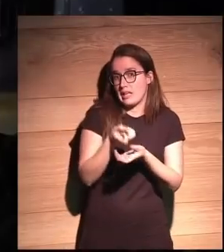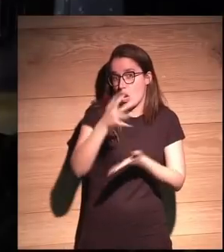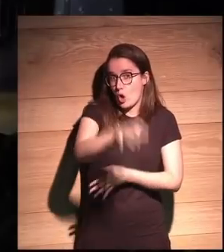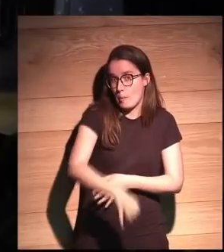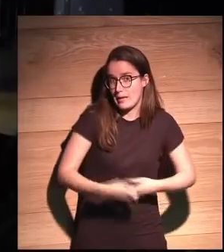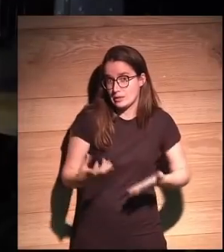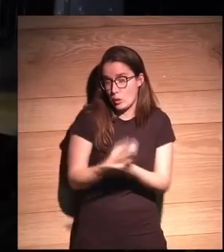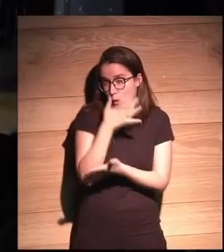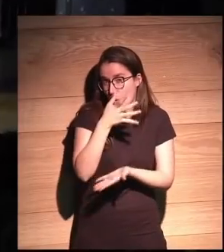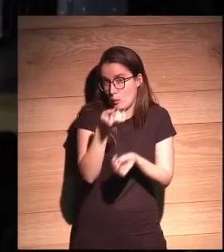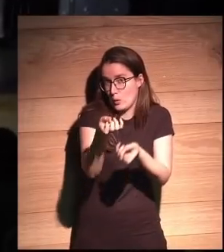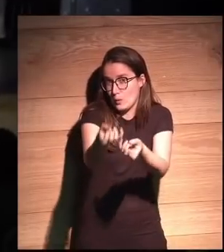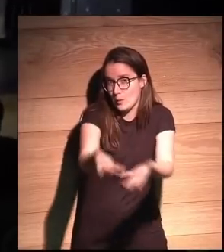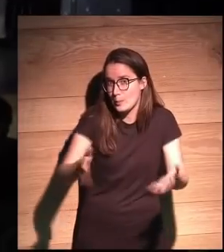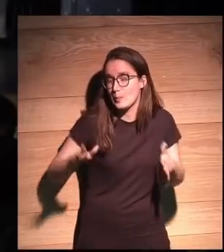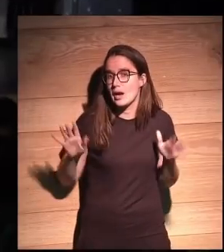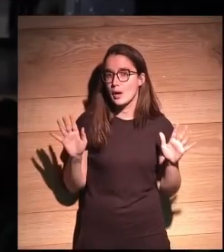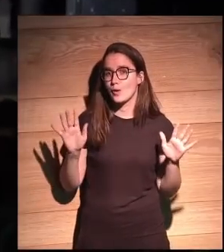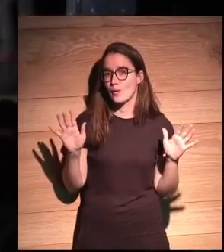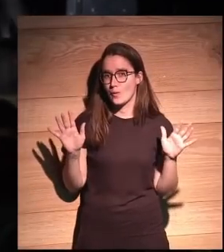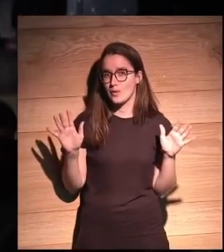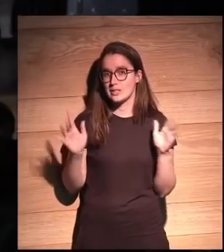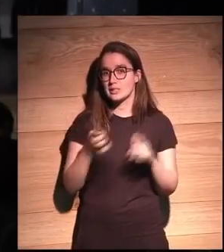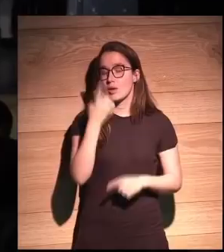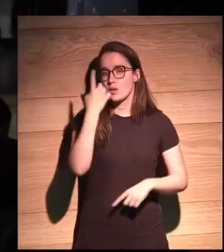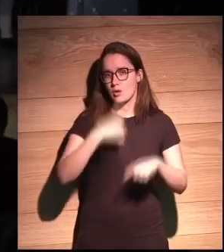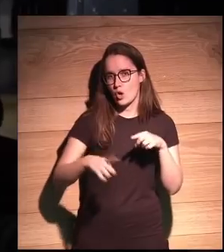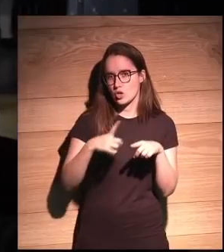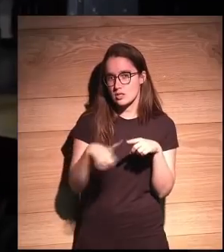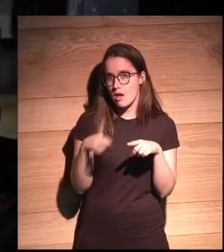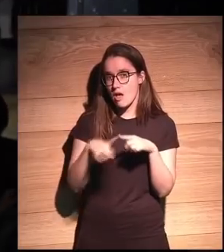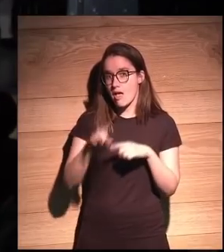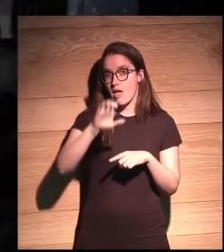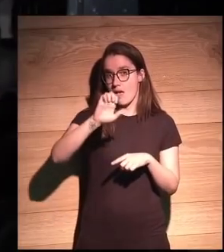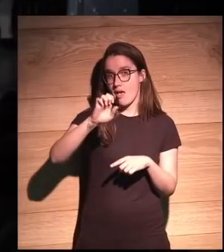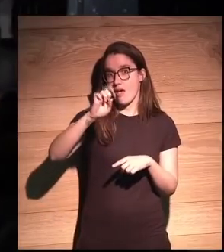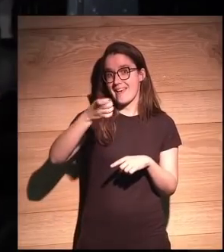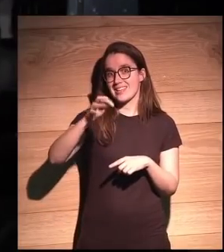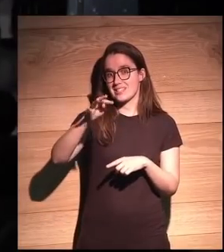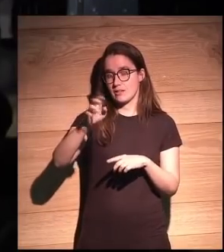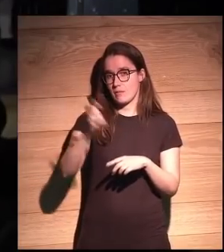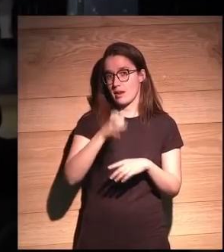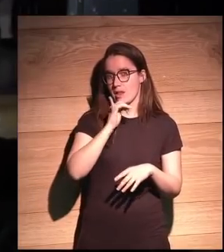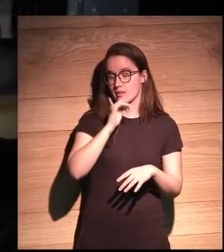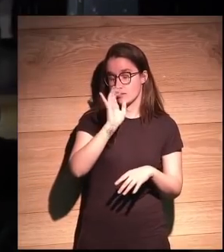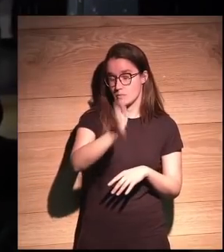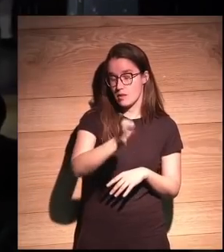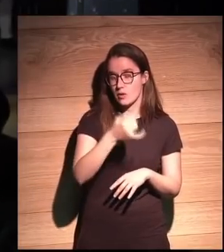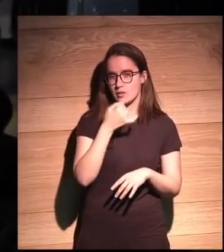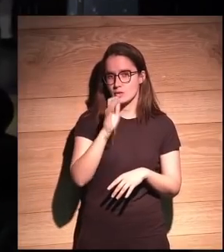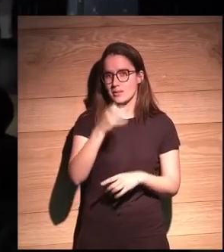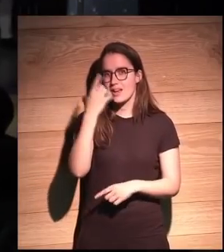ya prácticamente estamos contando todo. Pero te voy a decir una cosa, efectivamente exit es latín y lo que has dicho es verdad.